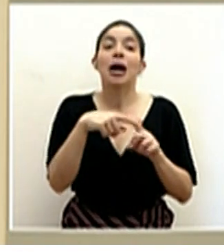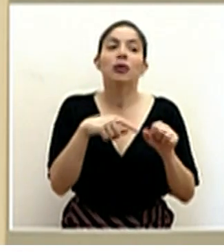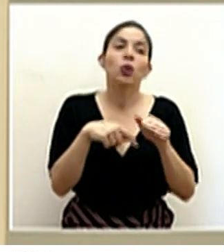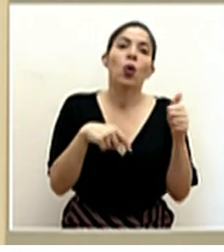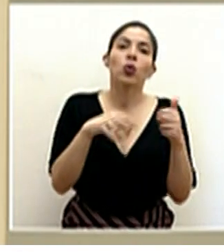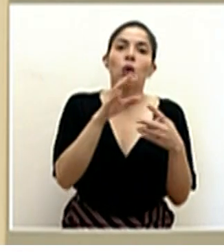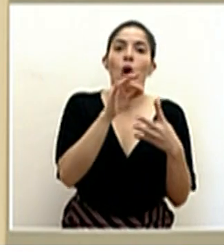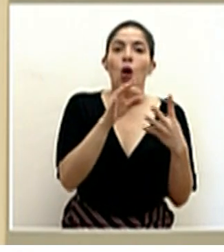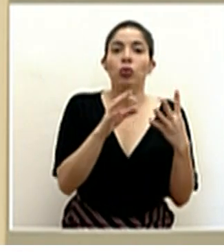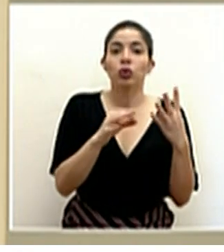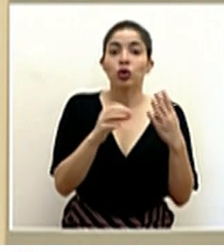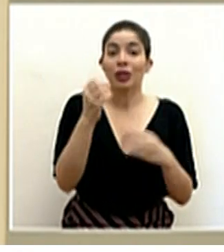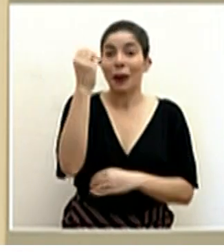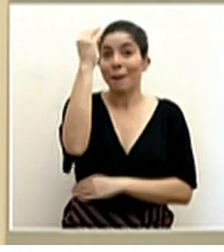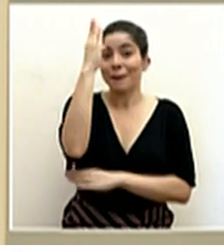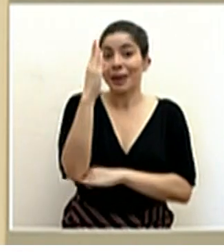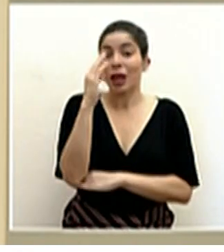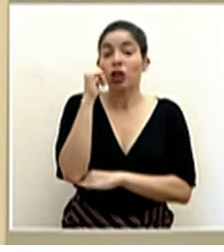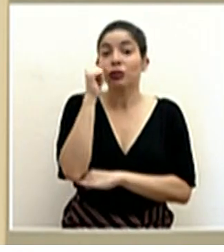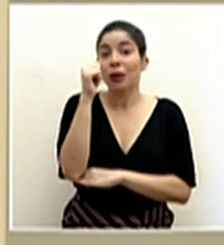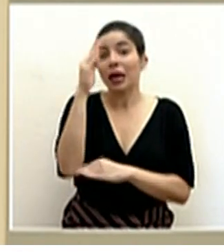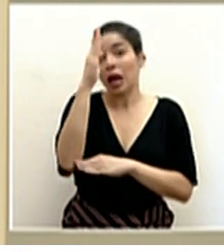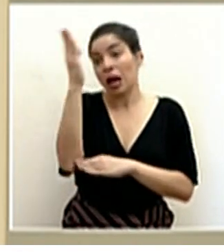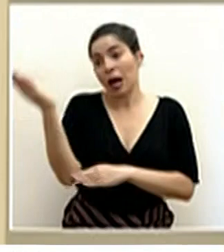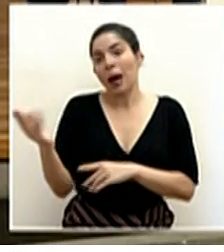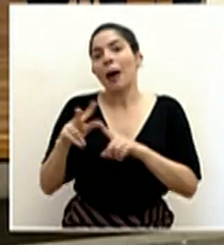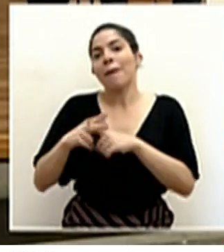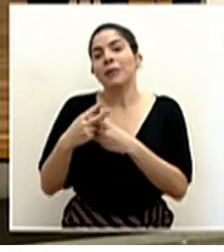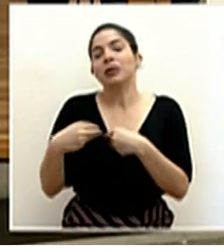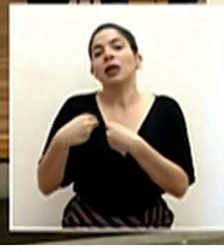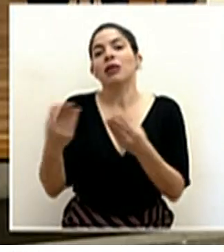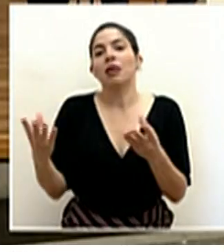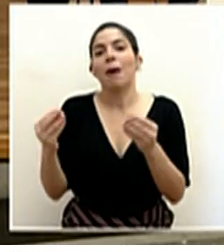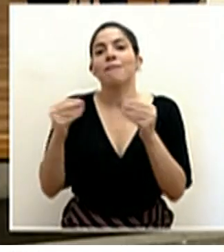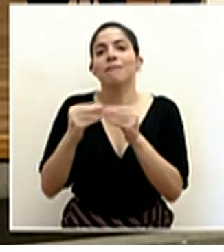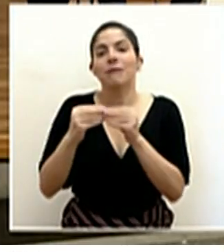a partir de la hora cero del día de mañana. Gracias.